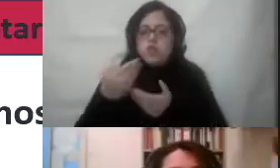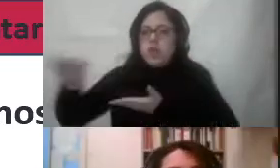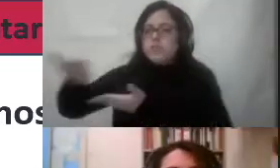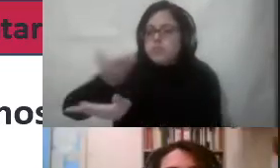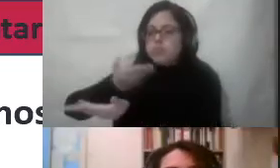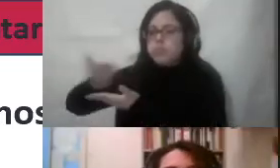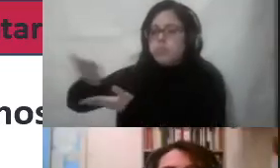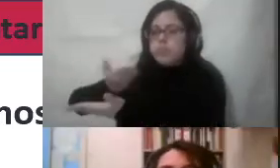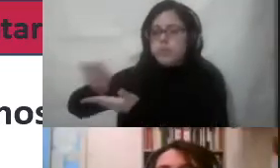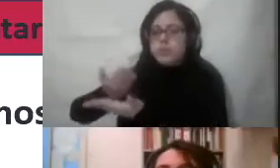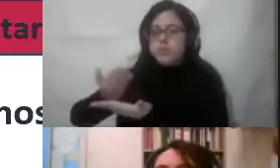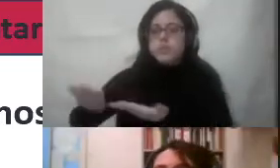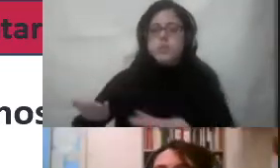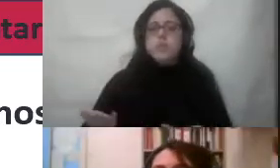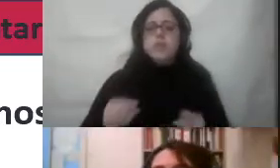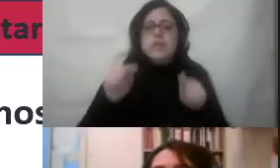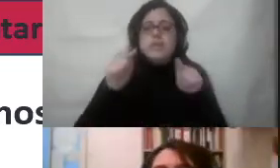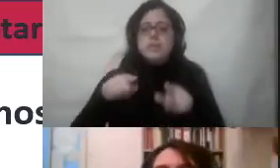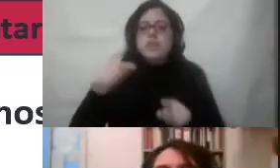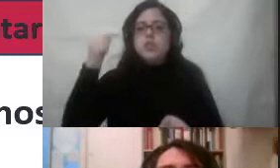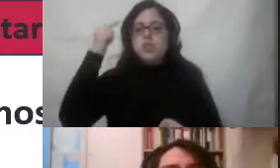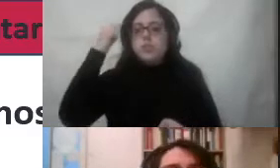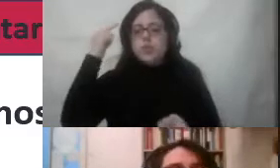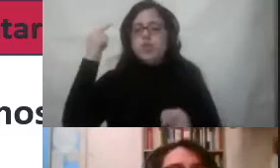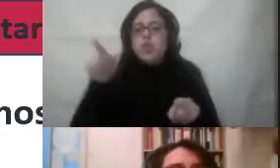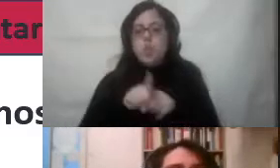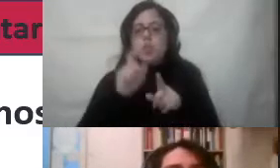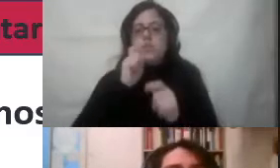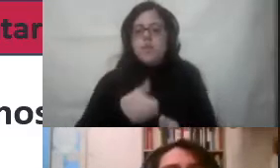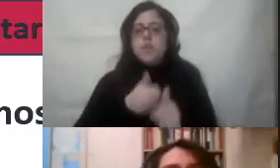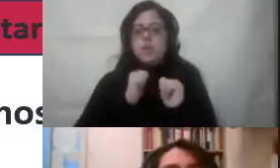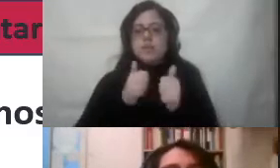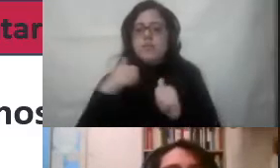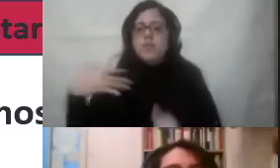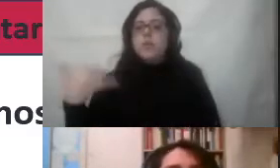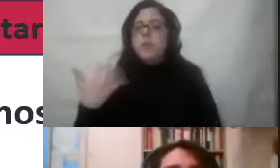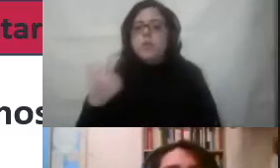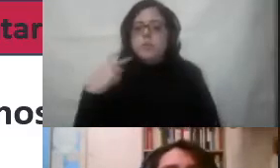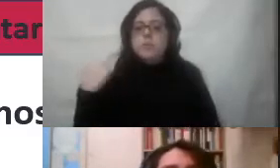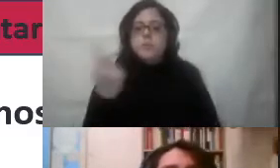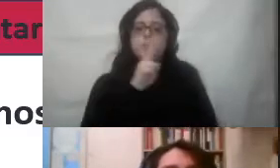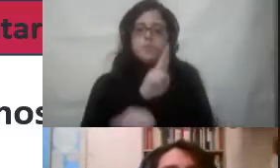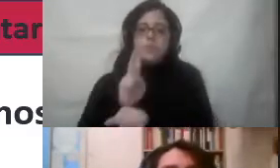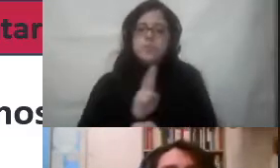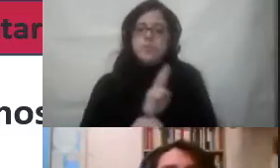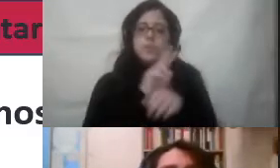Y yo creo que eso ha sido un desafío para nosotros como profesores actualmente,